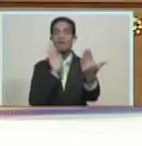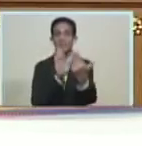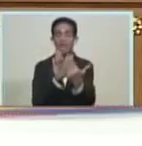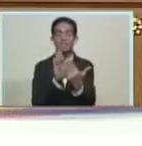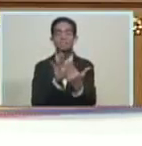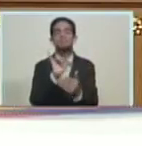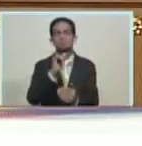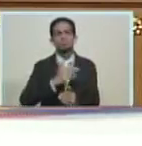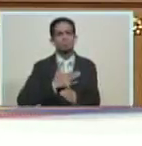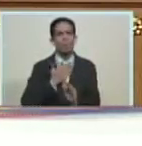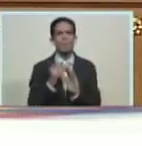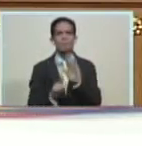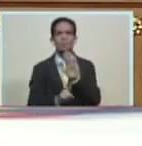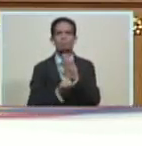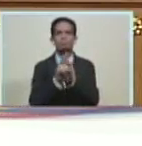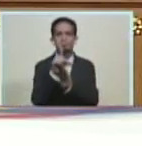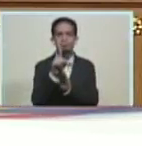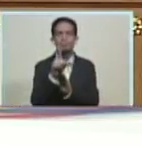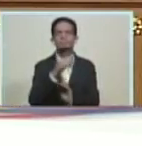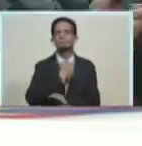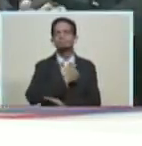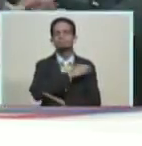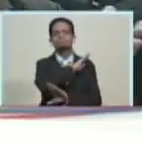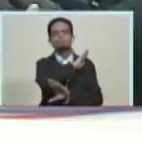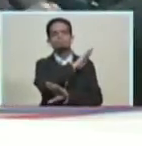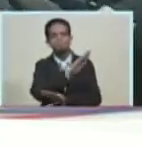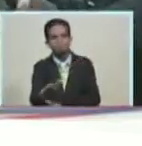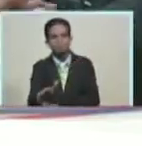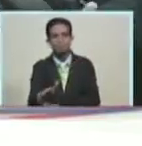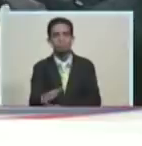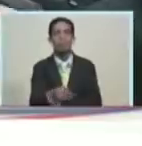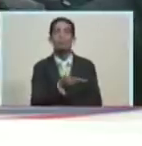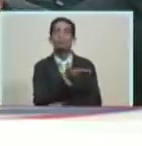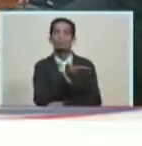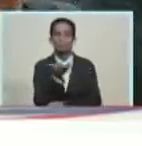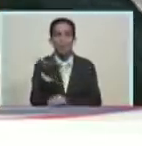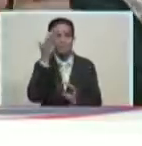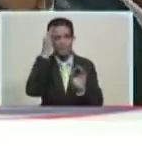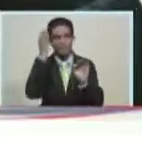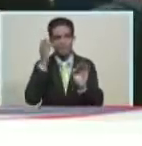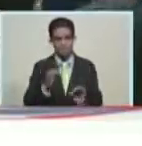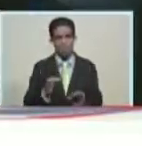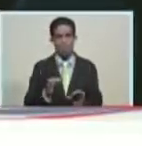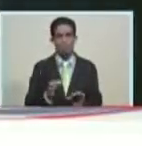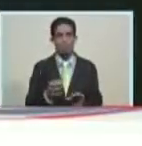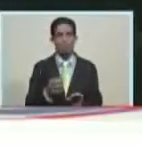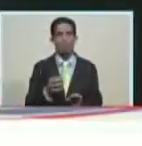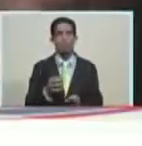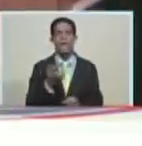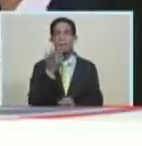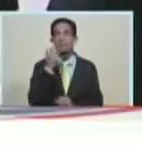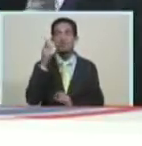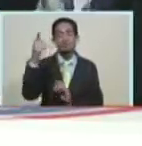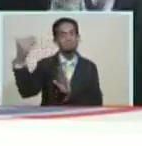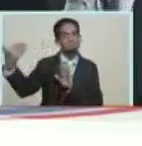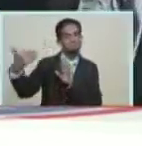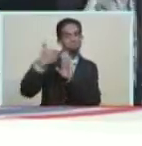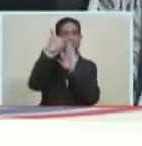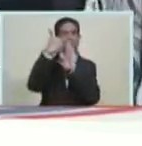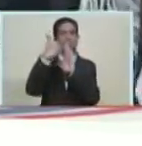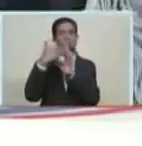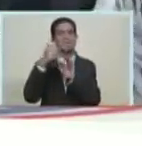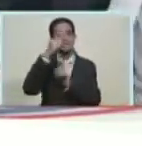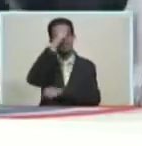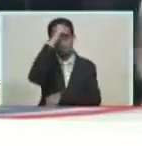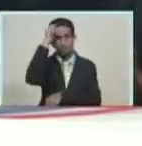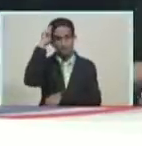superar y las vamos a derrotar. No tengan ninguna duda, queridos compatriotas que me escuchan, las sanciones de Mr. Trump